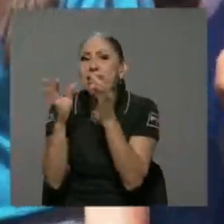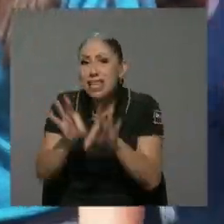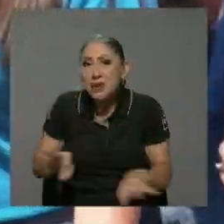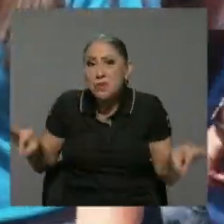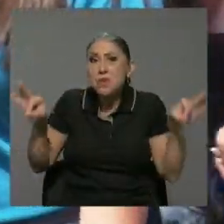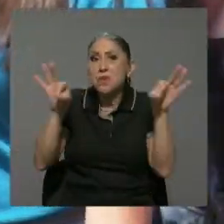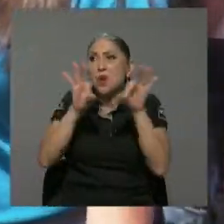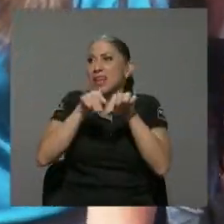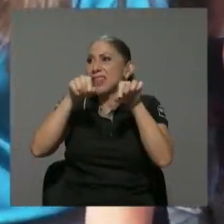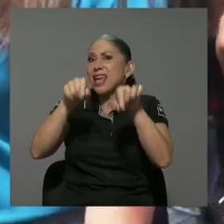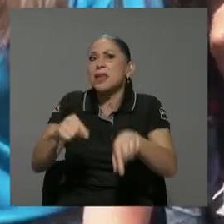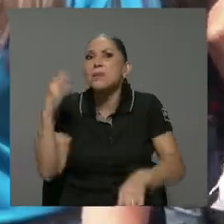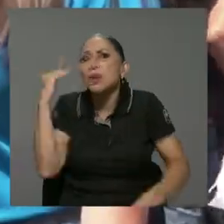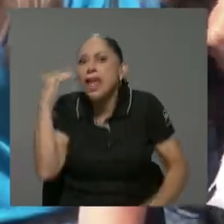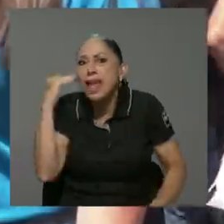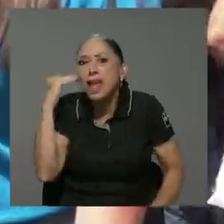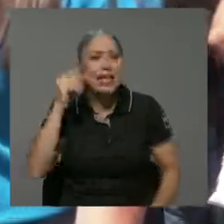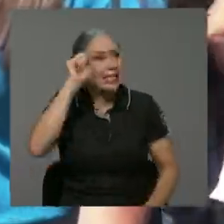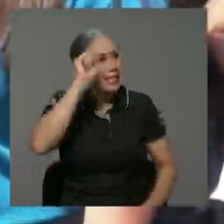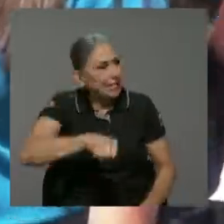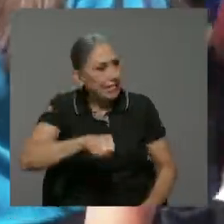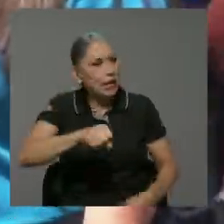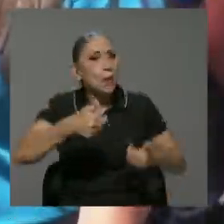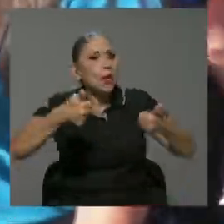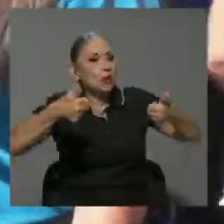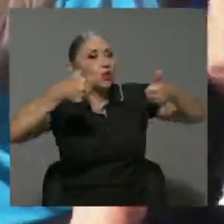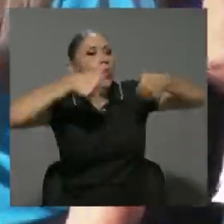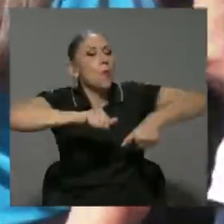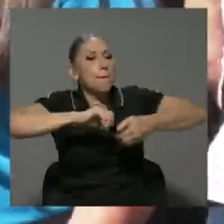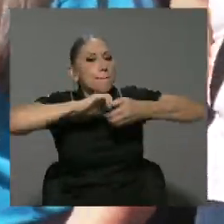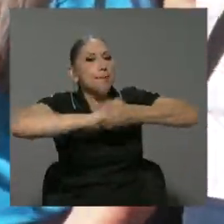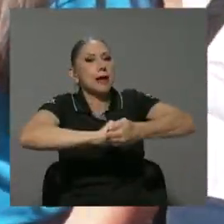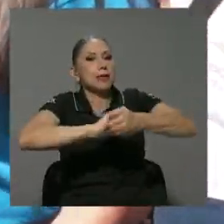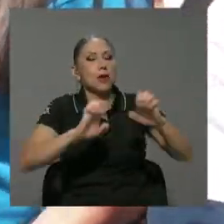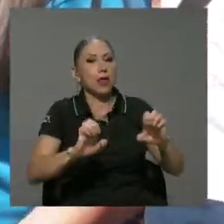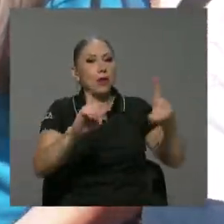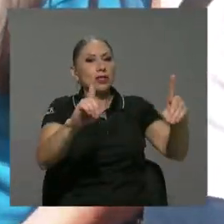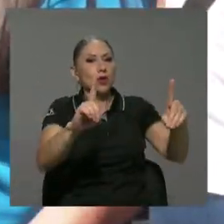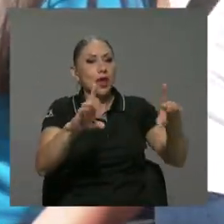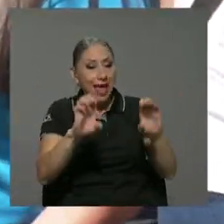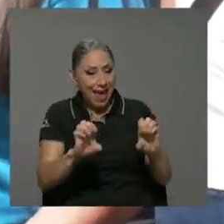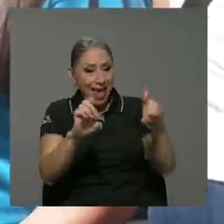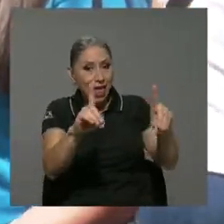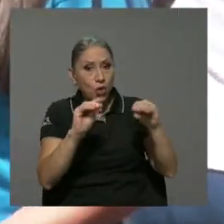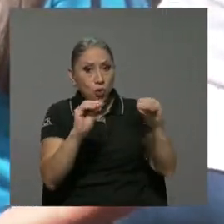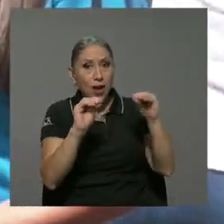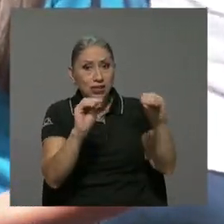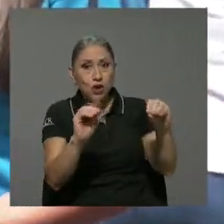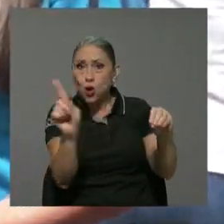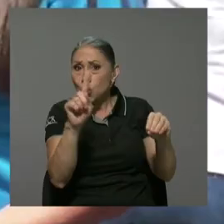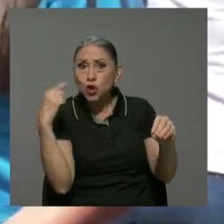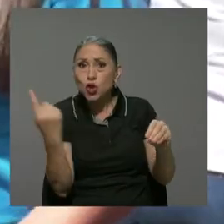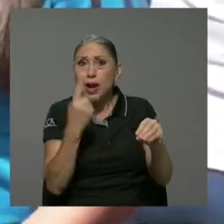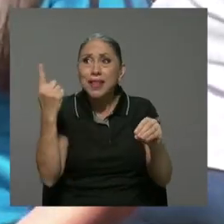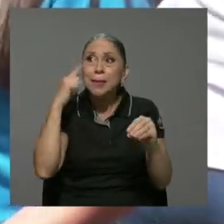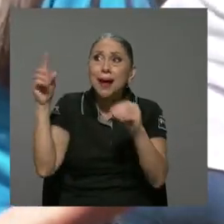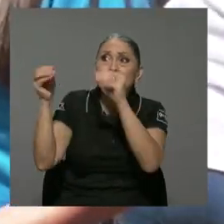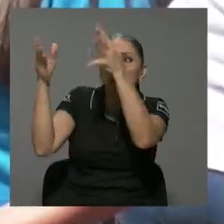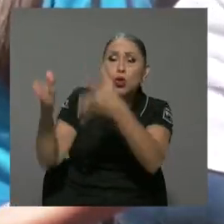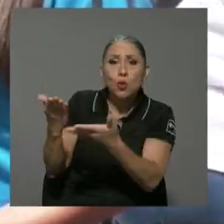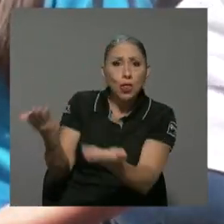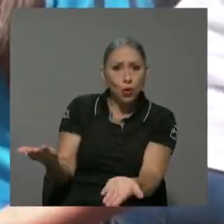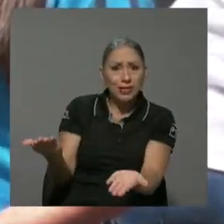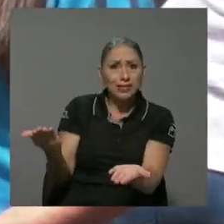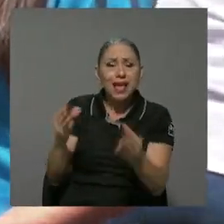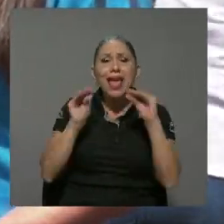eso un pacto de la educación. Un pacto de la educación es que la educación no solo es para la educación, los educadores costarricenses, es